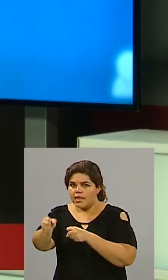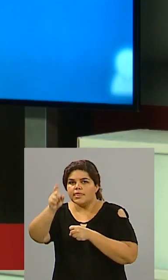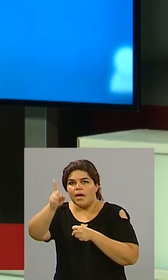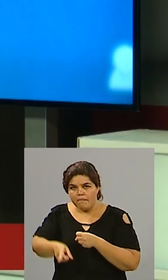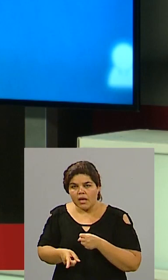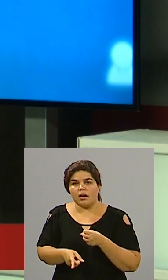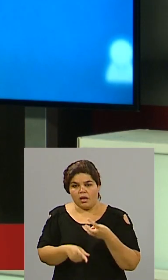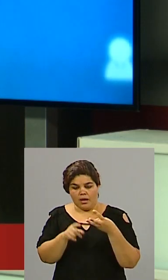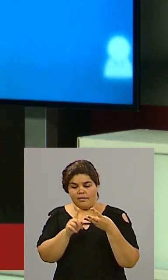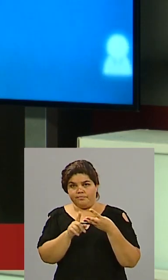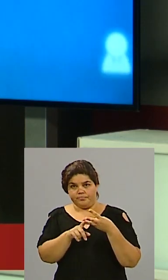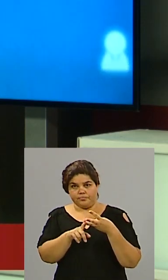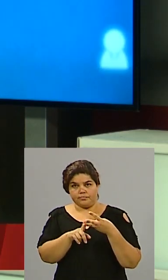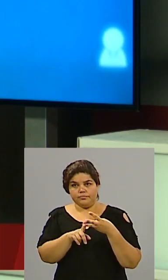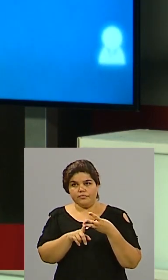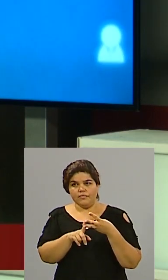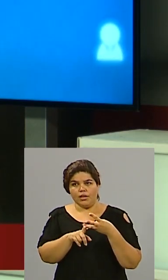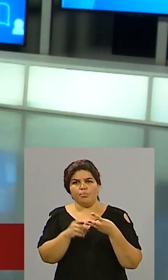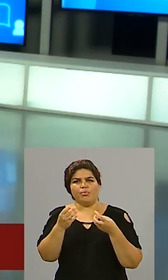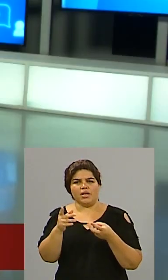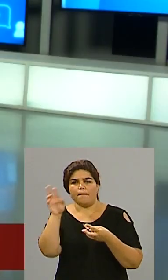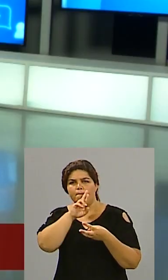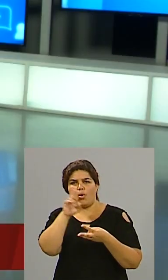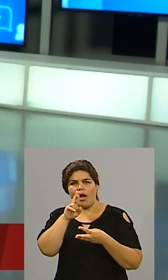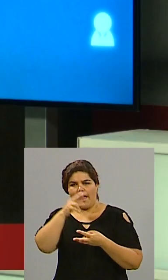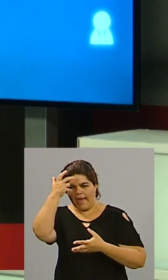que se encontró en la víctima algunos golpes.